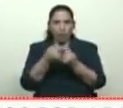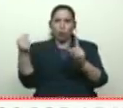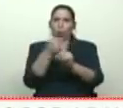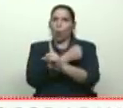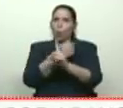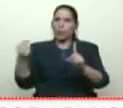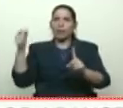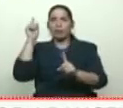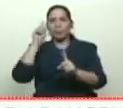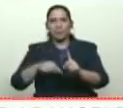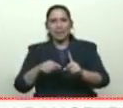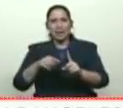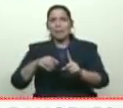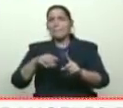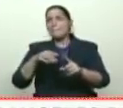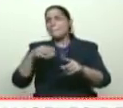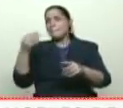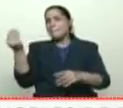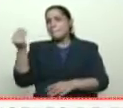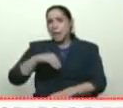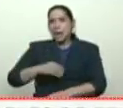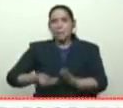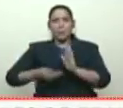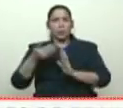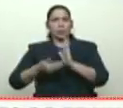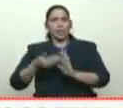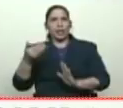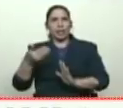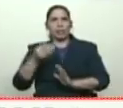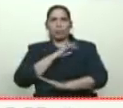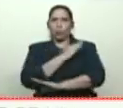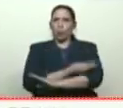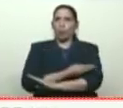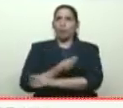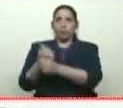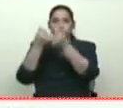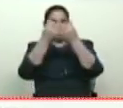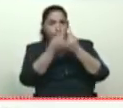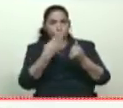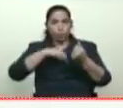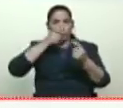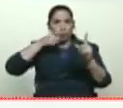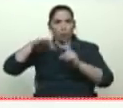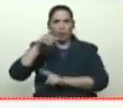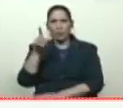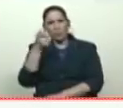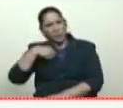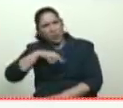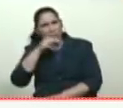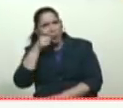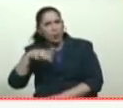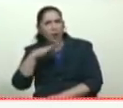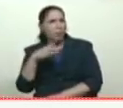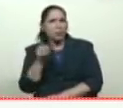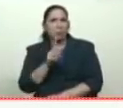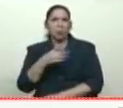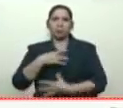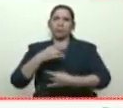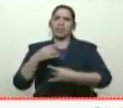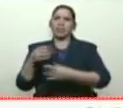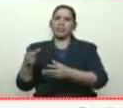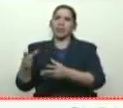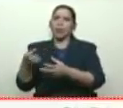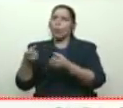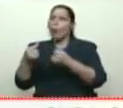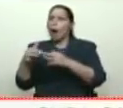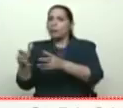lo más sagrado para el pueblo, que es el poder adquisitivo de nuestro pueblo. A nuestro pueblo no le interesa cuánto va a ganar. Lo que le interesa